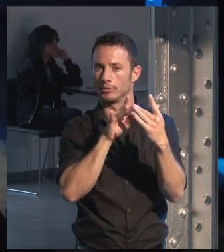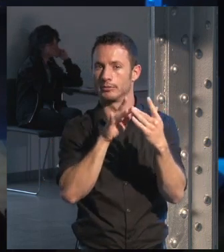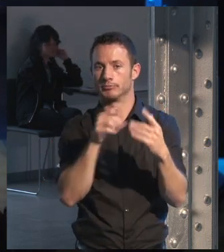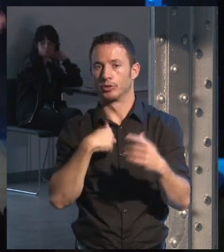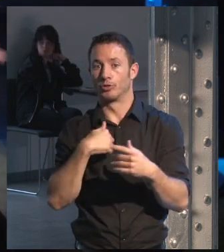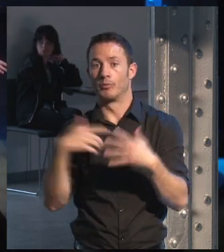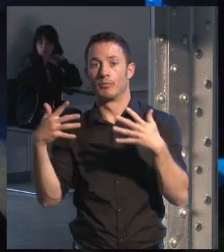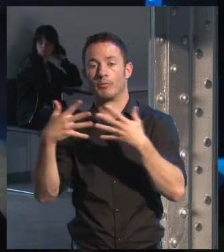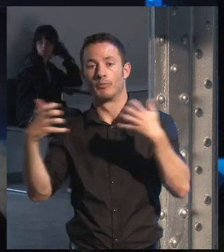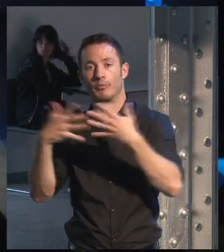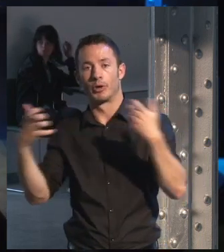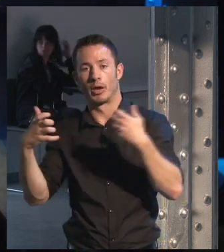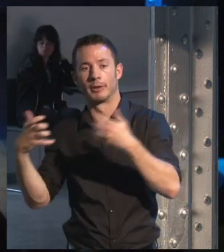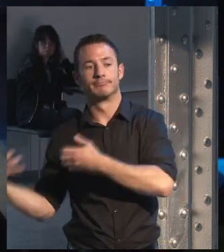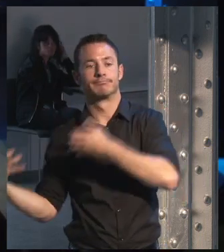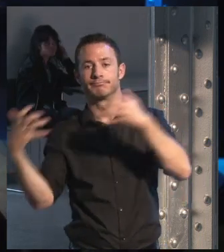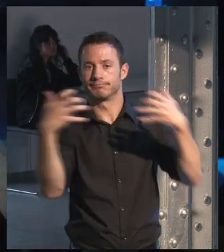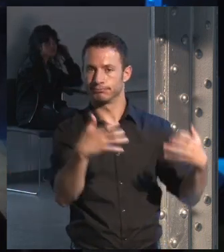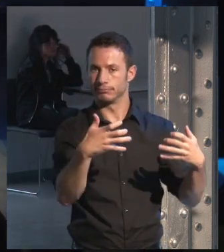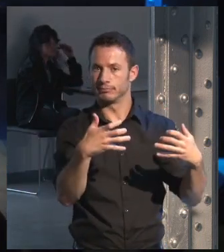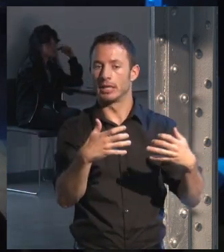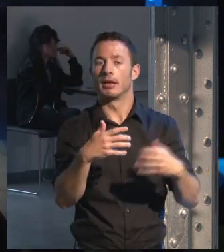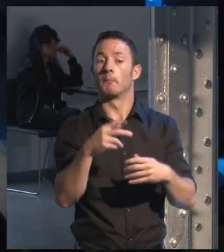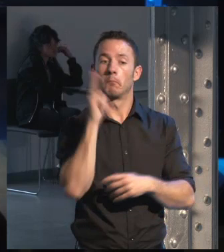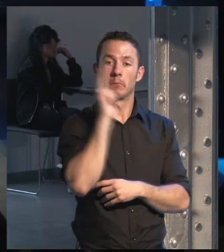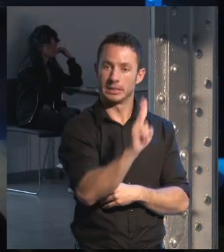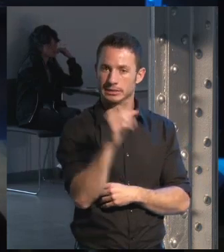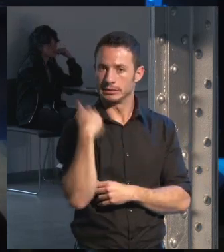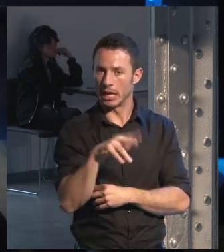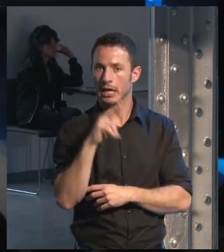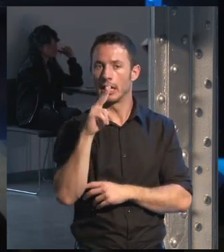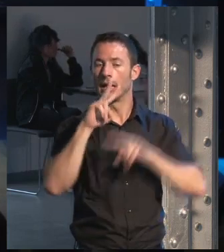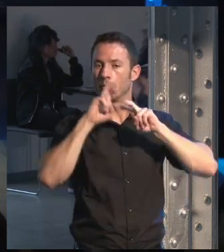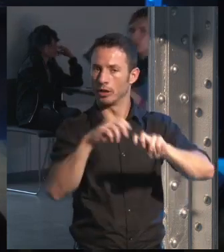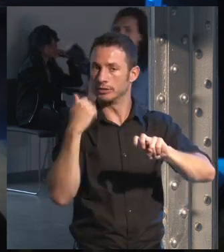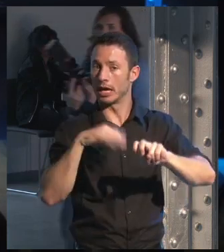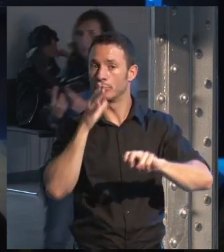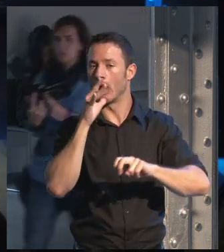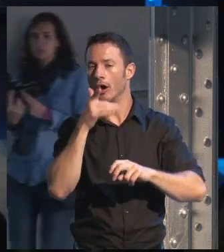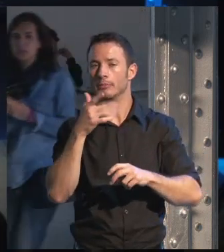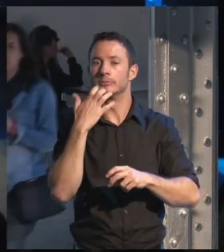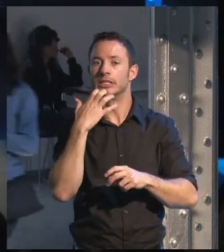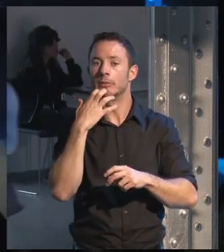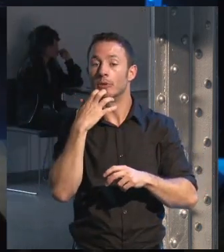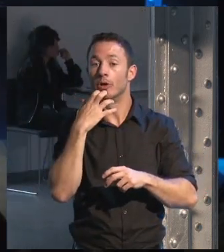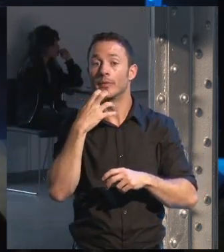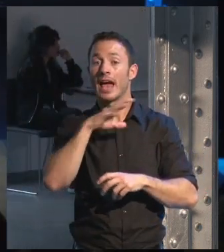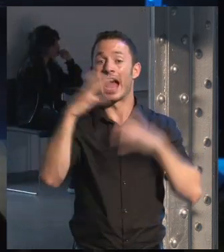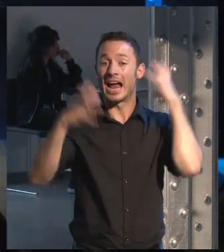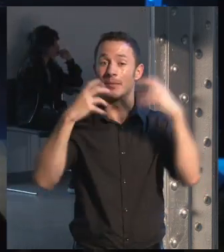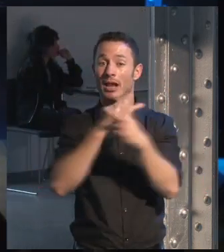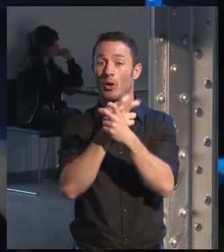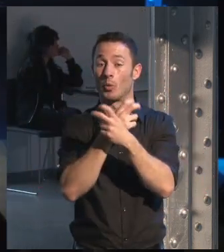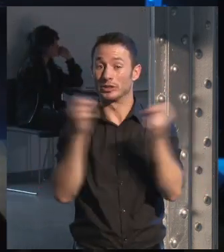has explorado, ya has aprendido, ya has visto lo que ha ocurrido y ahora vas a tener que seleccionarme todos los invertebrados de la escena. Entonces va